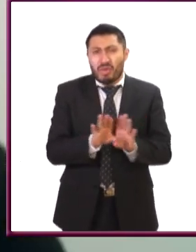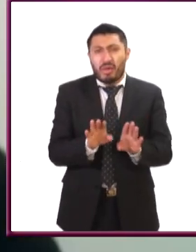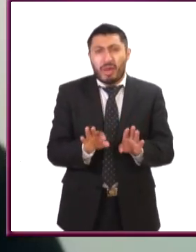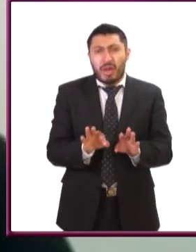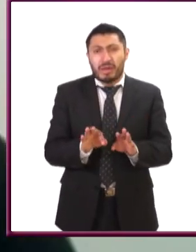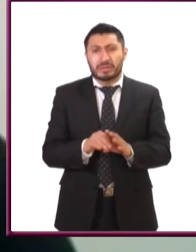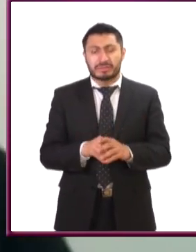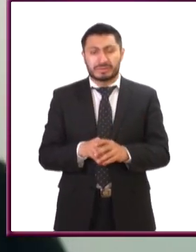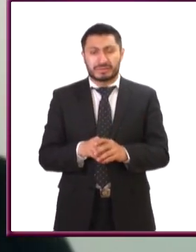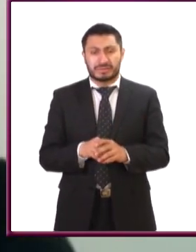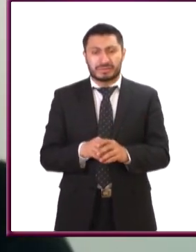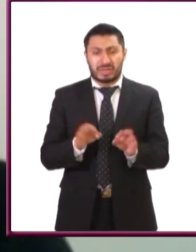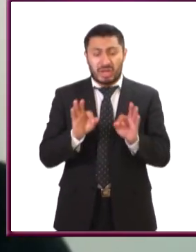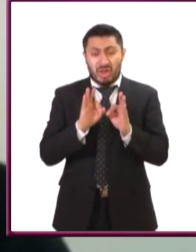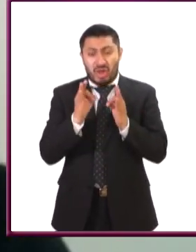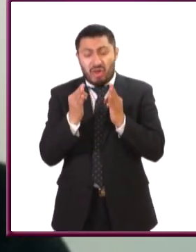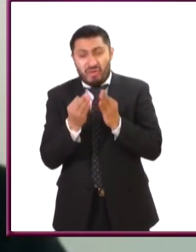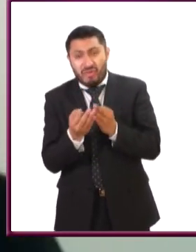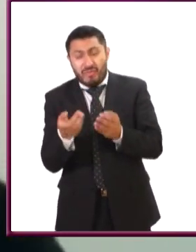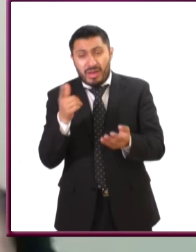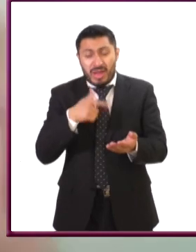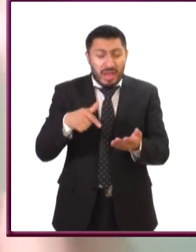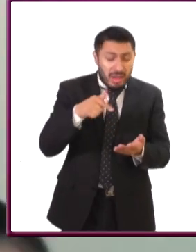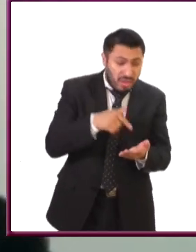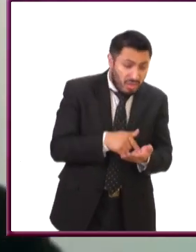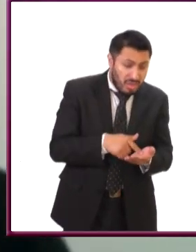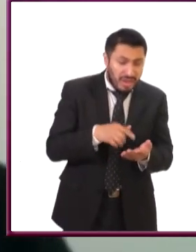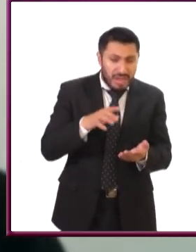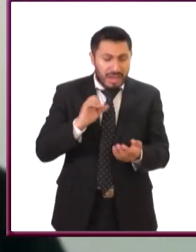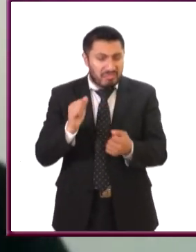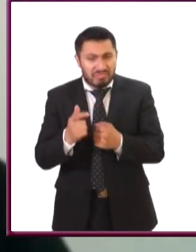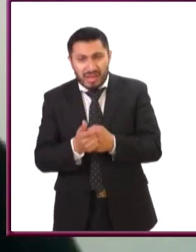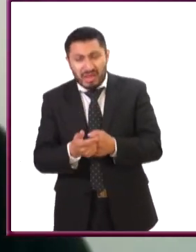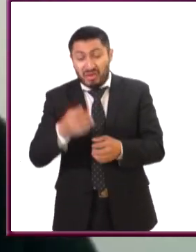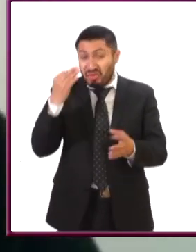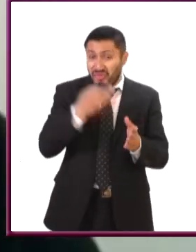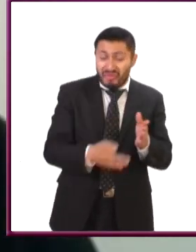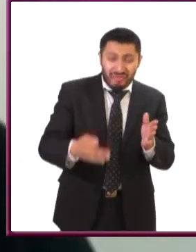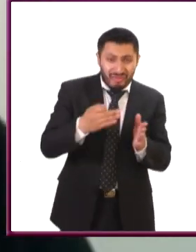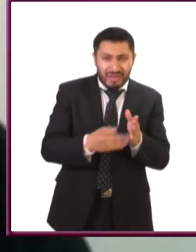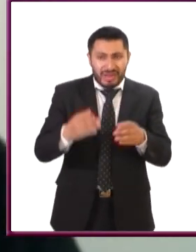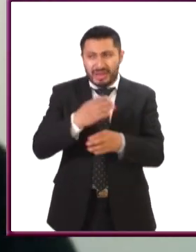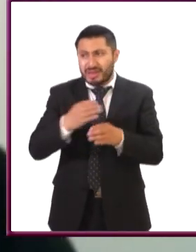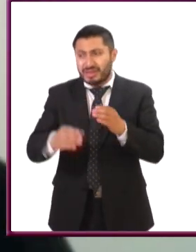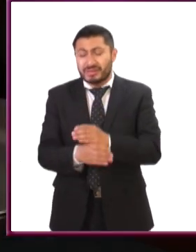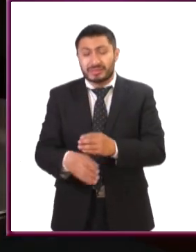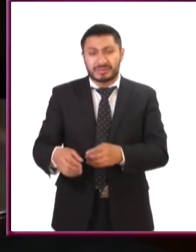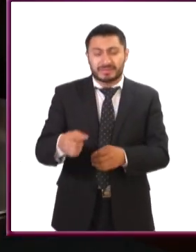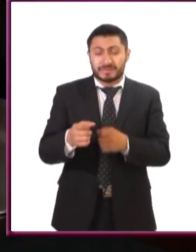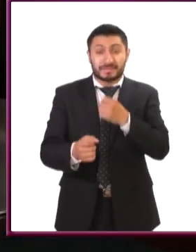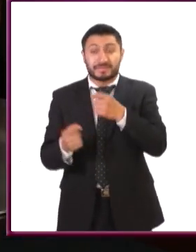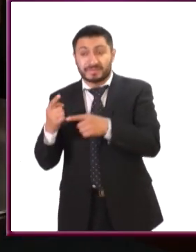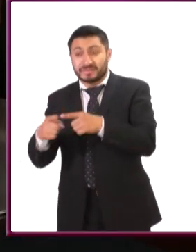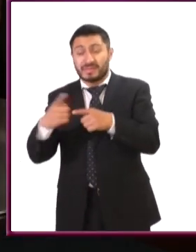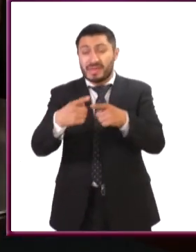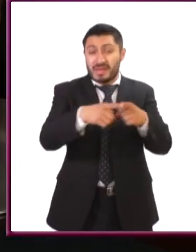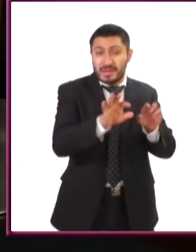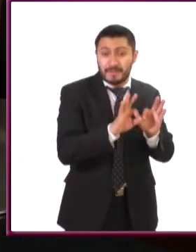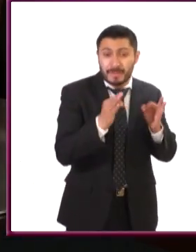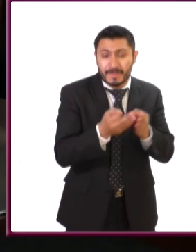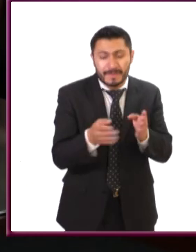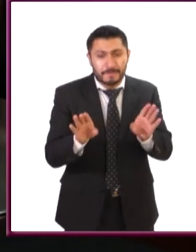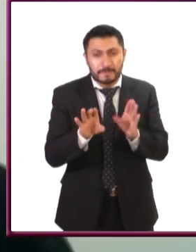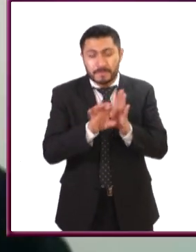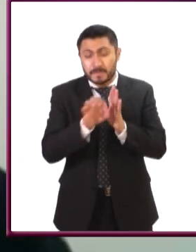simplificada podríamos decir que es una condición donde una región del espacio está desprovista de materia. Ahora, hay diferentes tipos